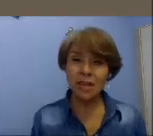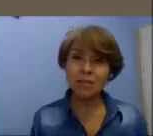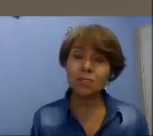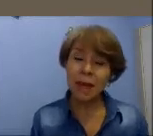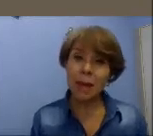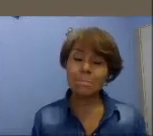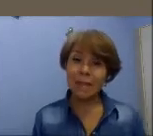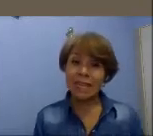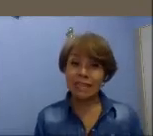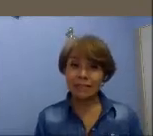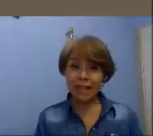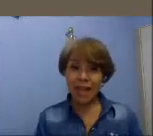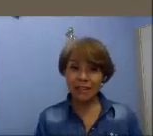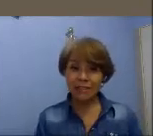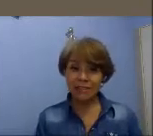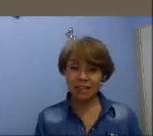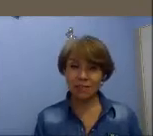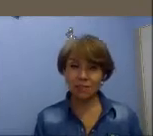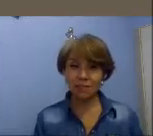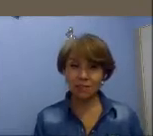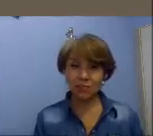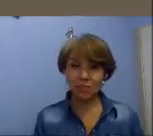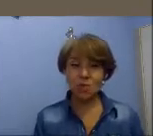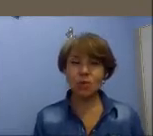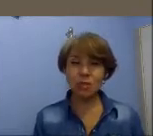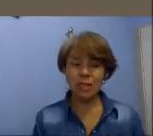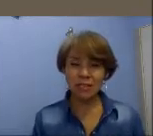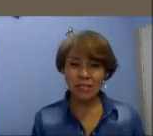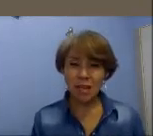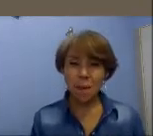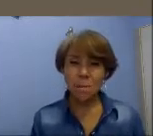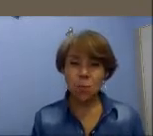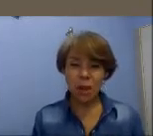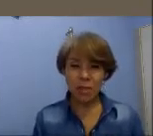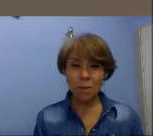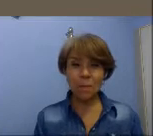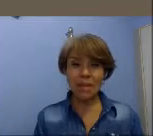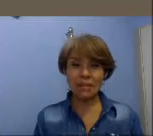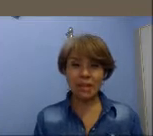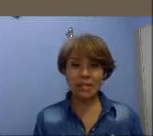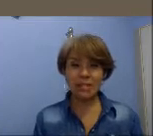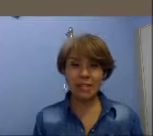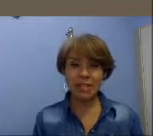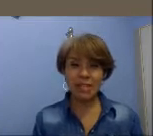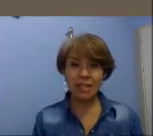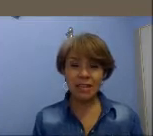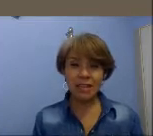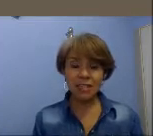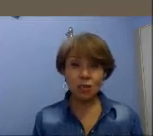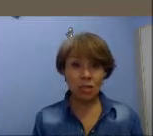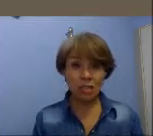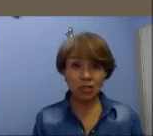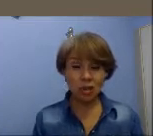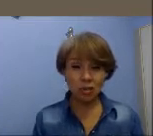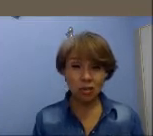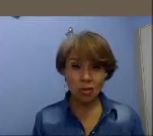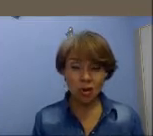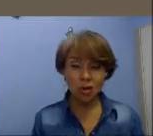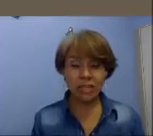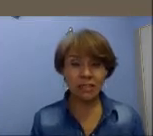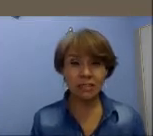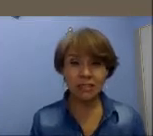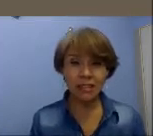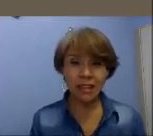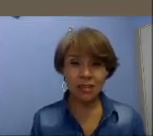sus manos para peinarse. ¿Ustedes pueden peinarse solitos